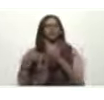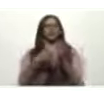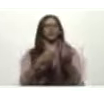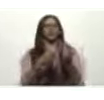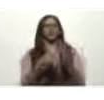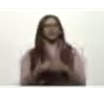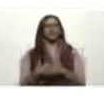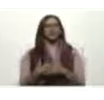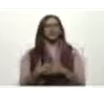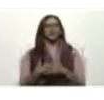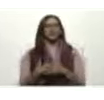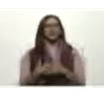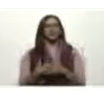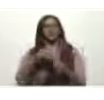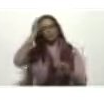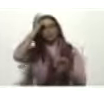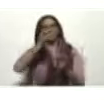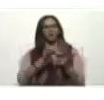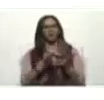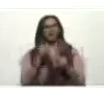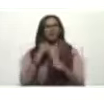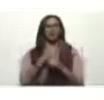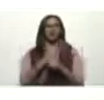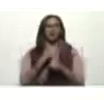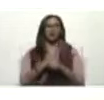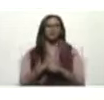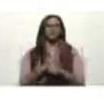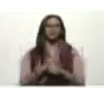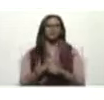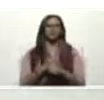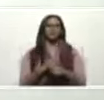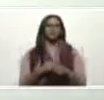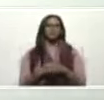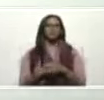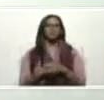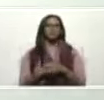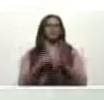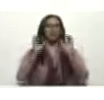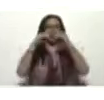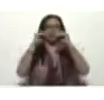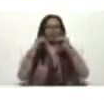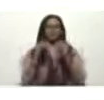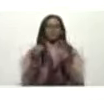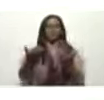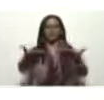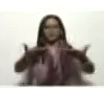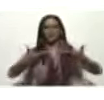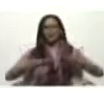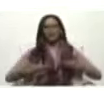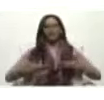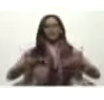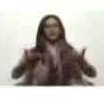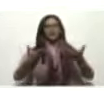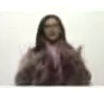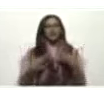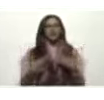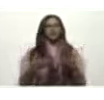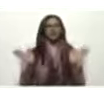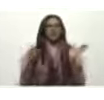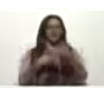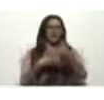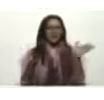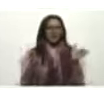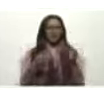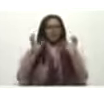presidente. Por un acto de fe y el trabajo también. Y los microscopios fueron llegando. Y le comenté, llegó a la caja, llegó